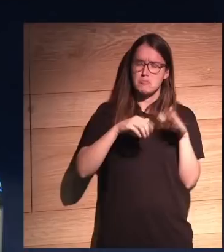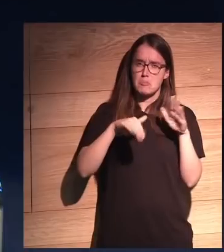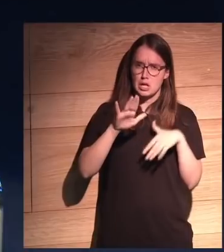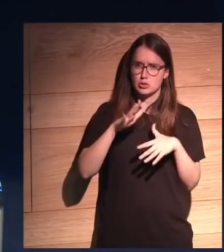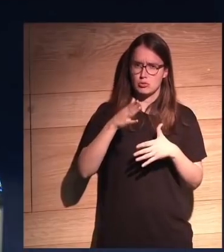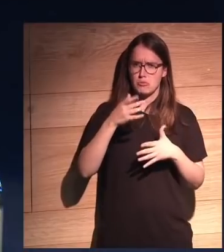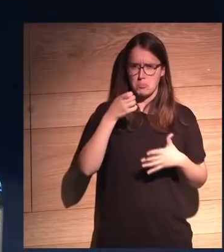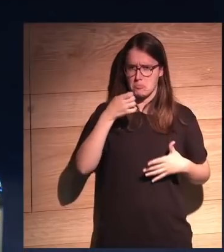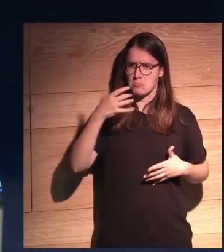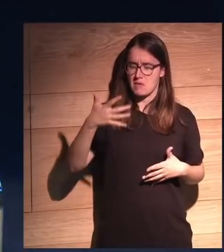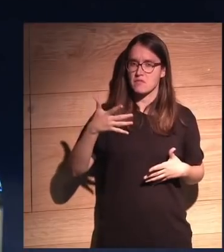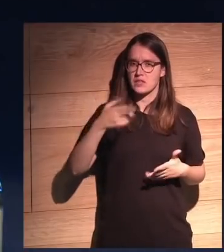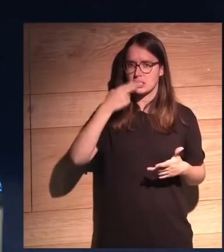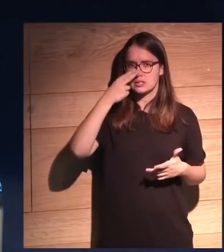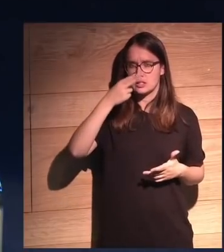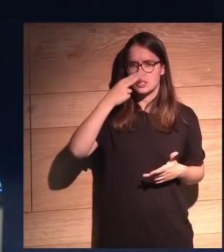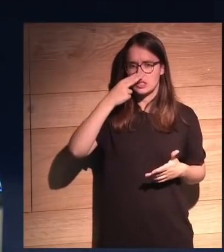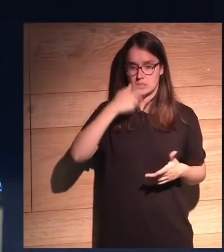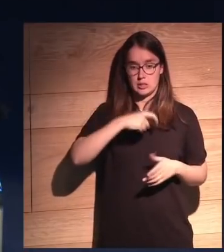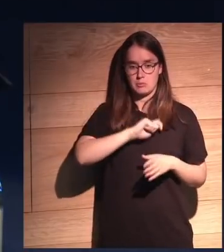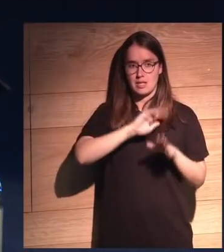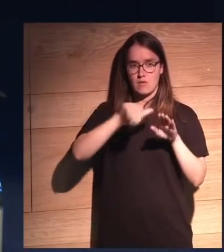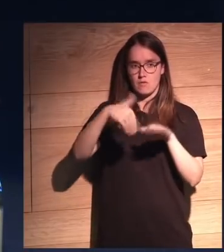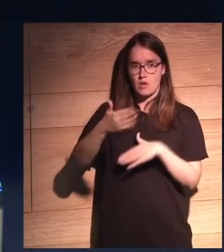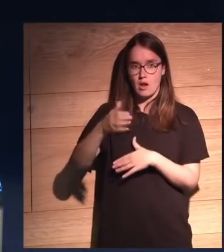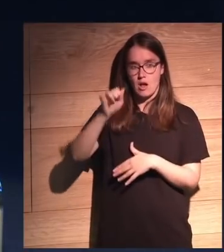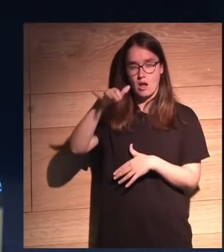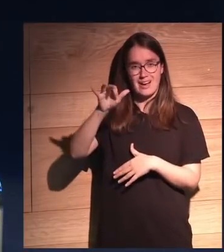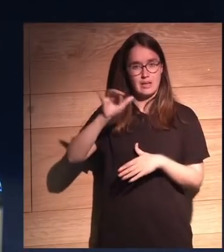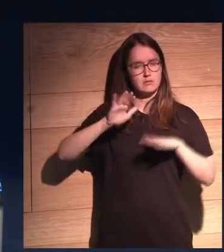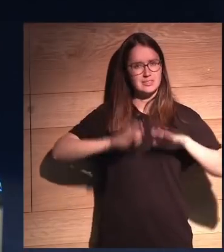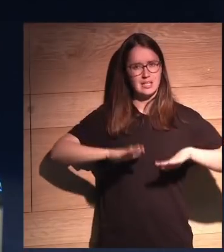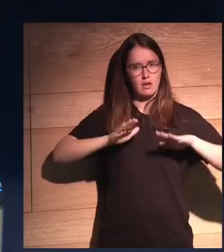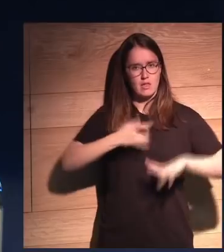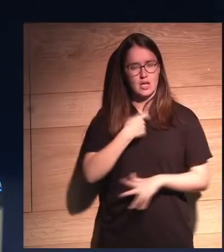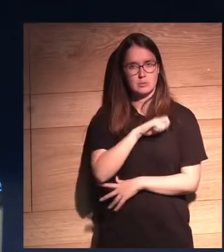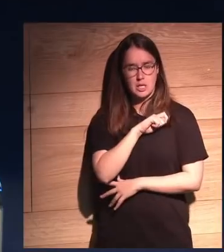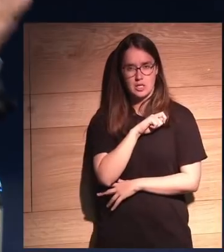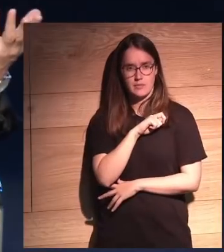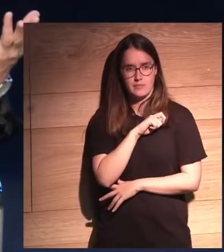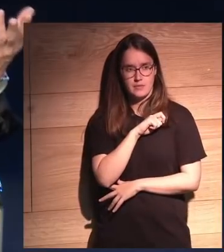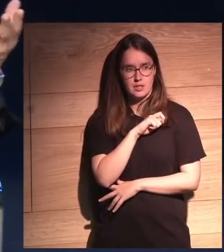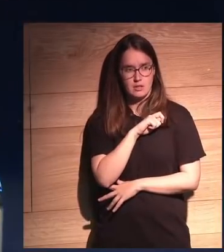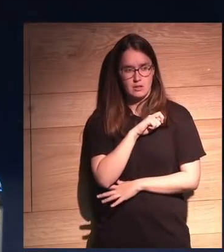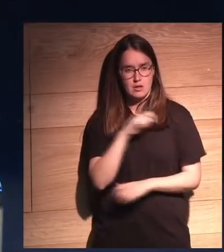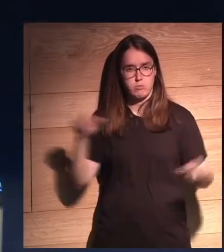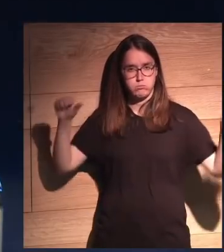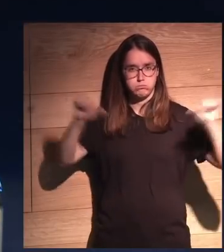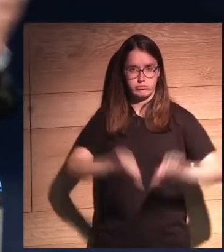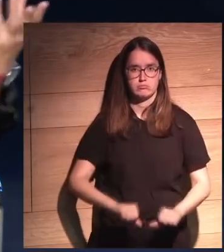y cotizadas y interesantes fuera de España, Ángeles se queda en España y se hunde,